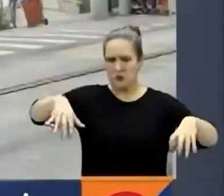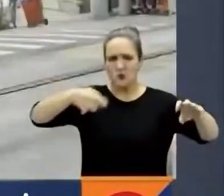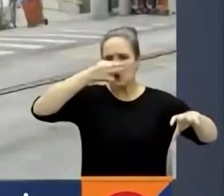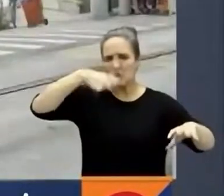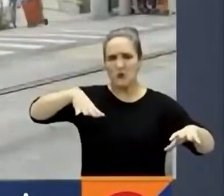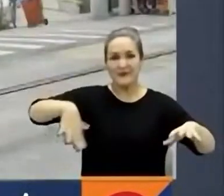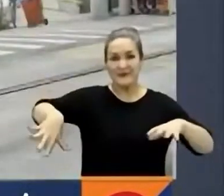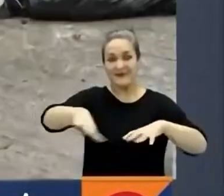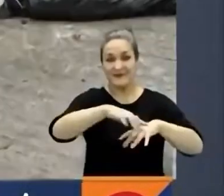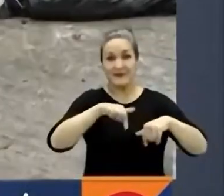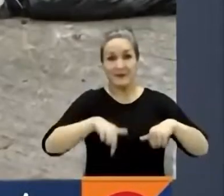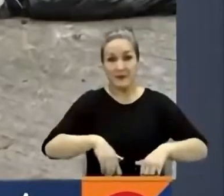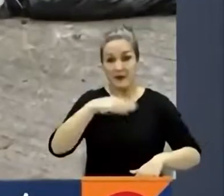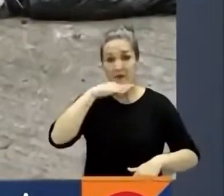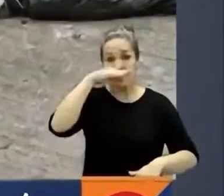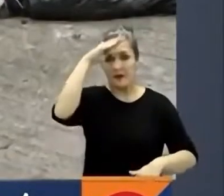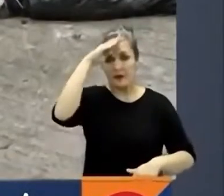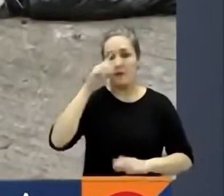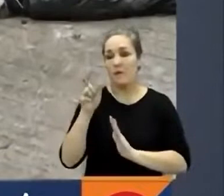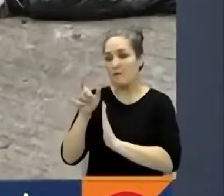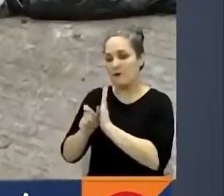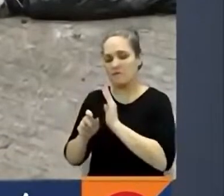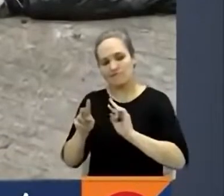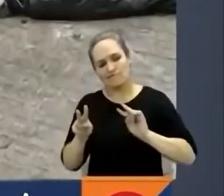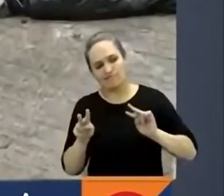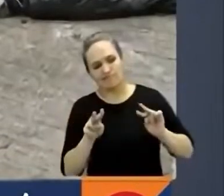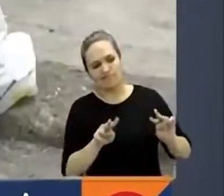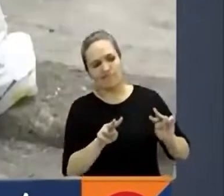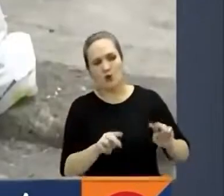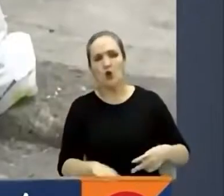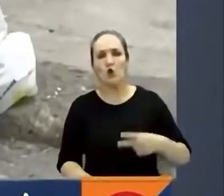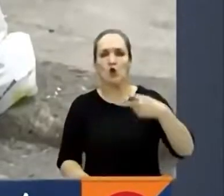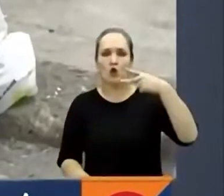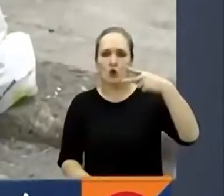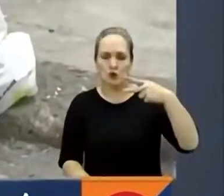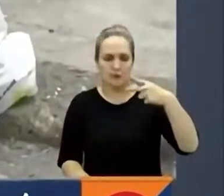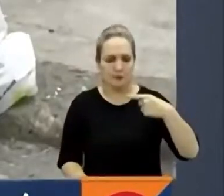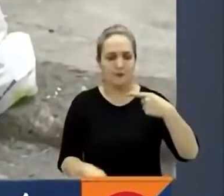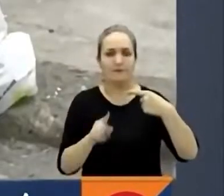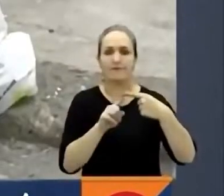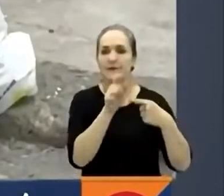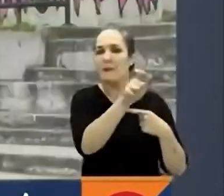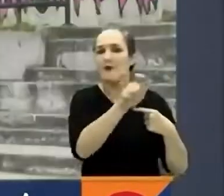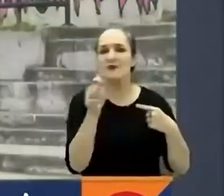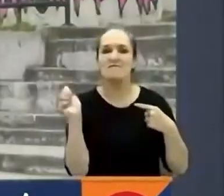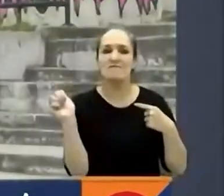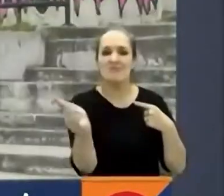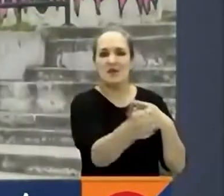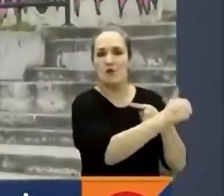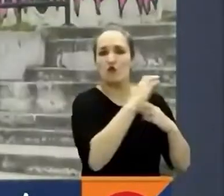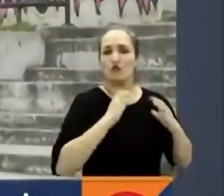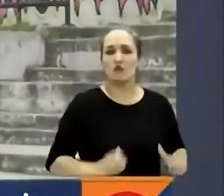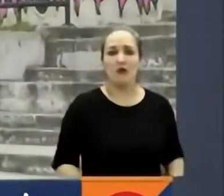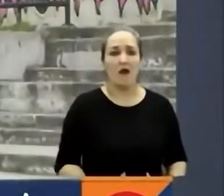capital antioqueña, la personería de Medellín ha determinado 2 cosas. La primera, la falta de cultura de los propios ciudadanos que han dejado las basuras